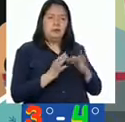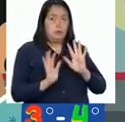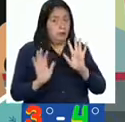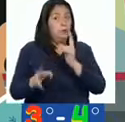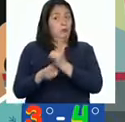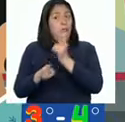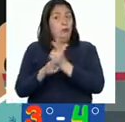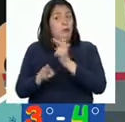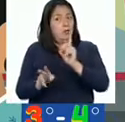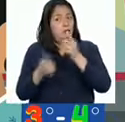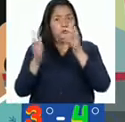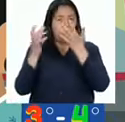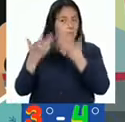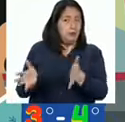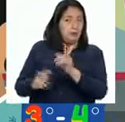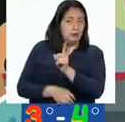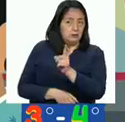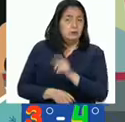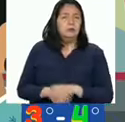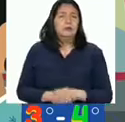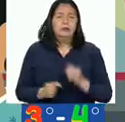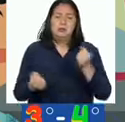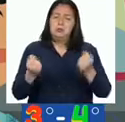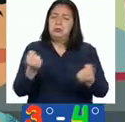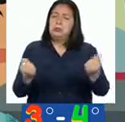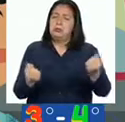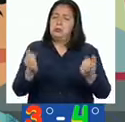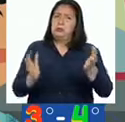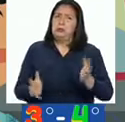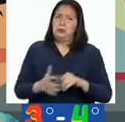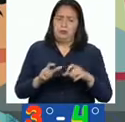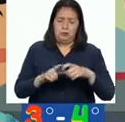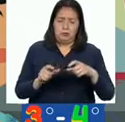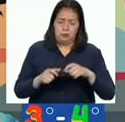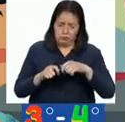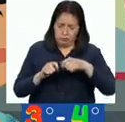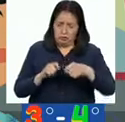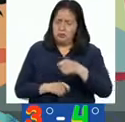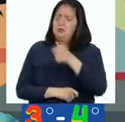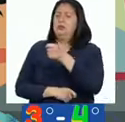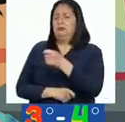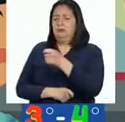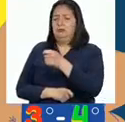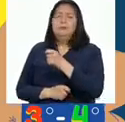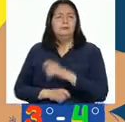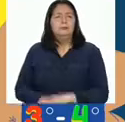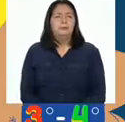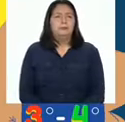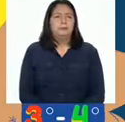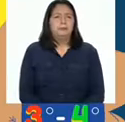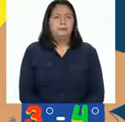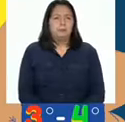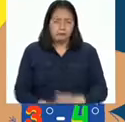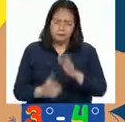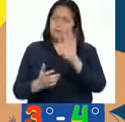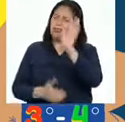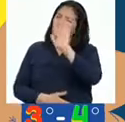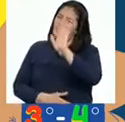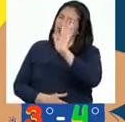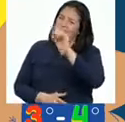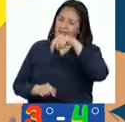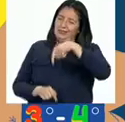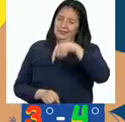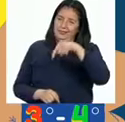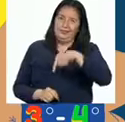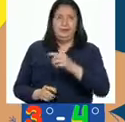cuidado y no te pierdas. El chofer del bus le da un ticket a Pablo y Pablo lo toma. ¡Hola! Este